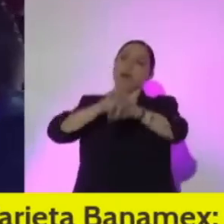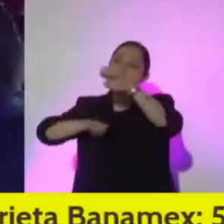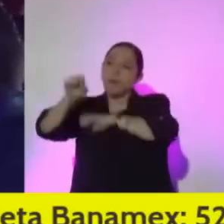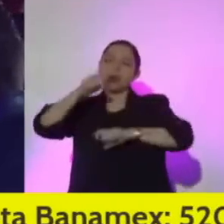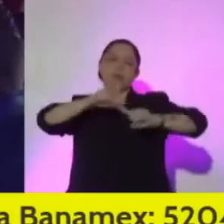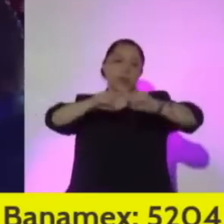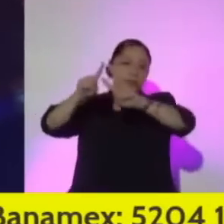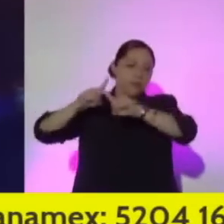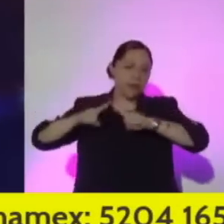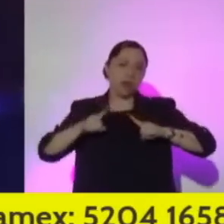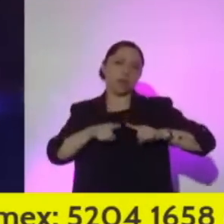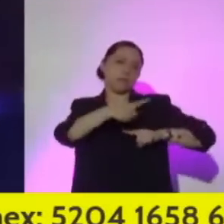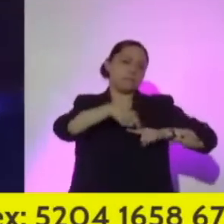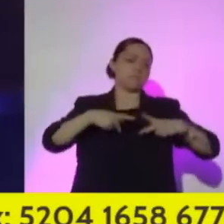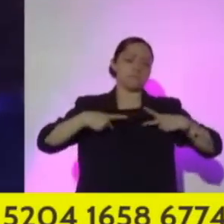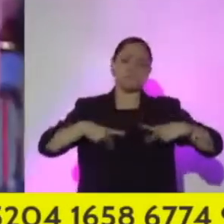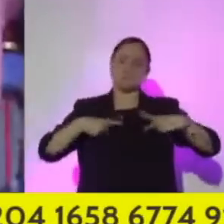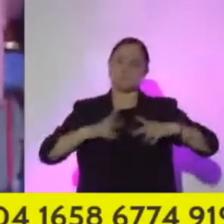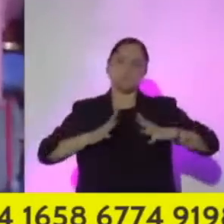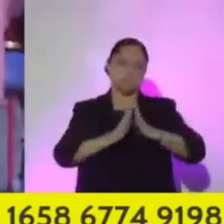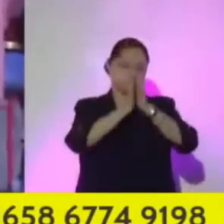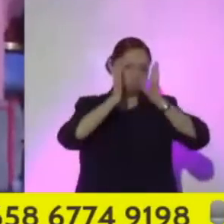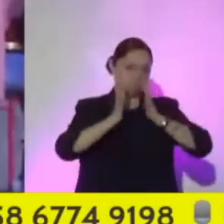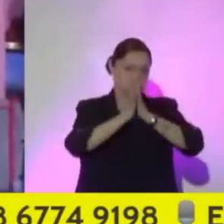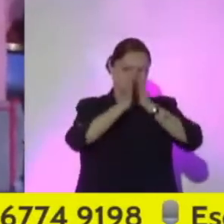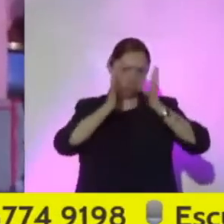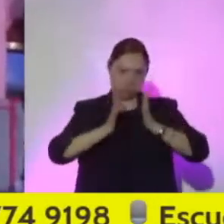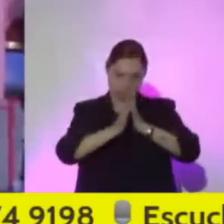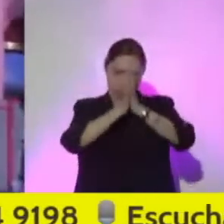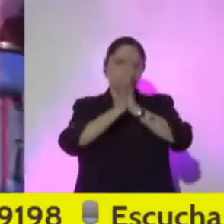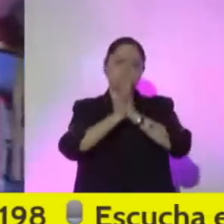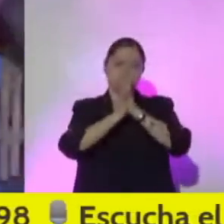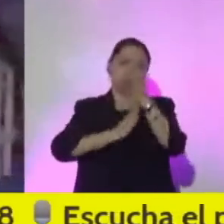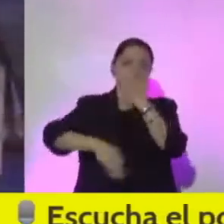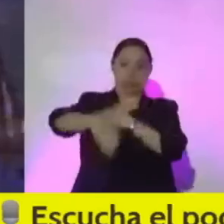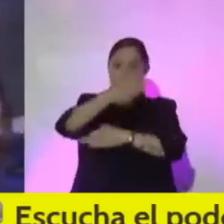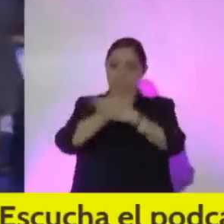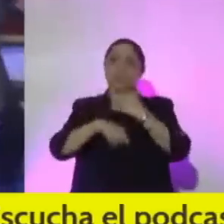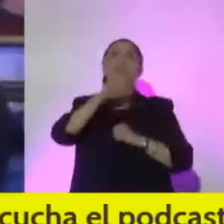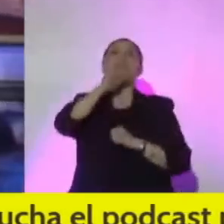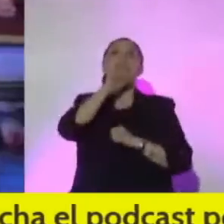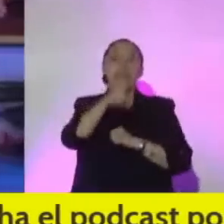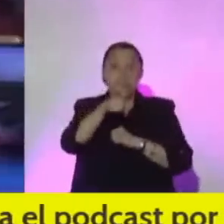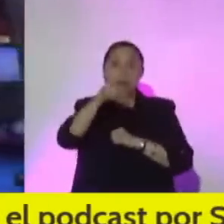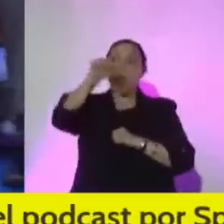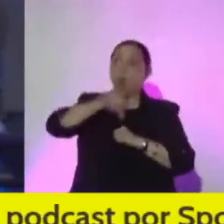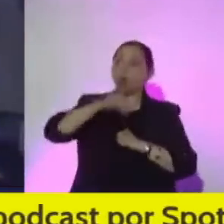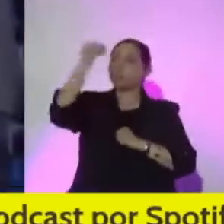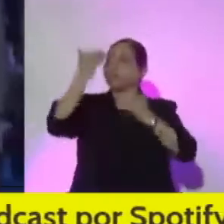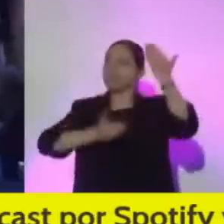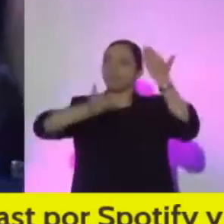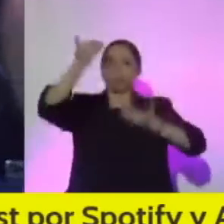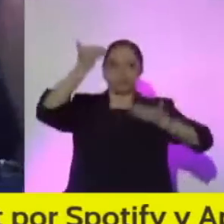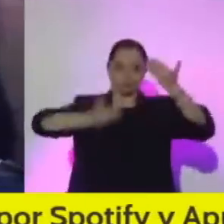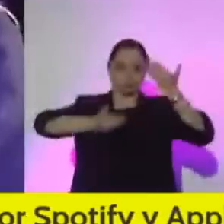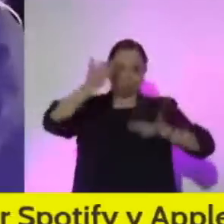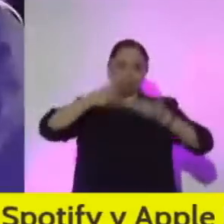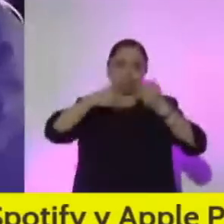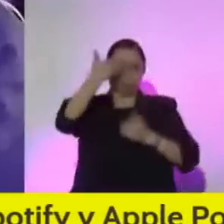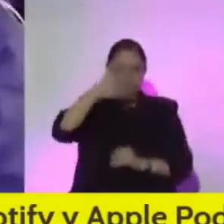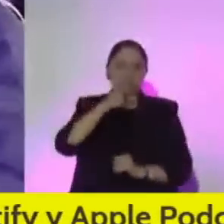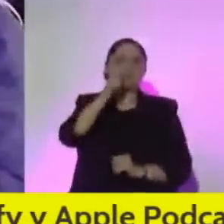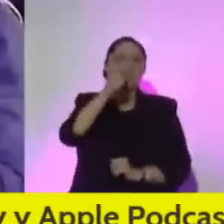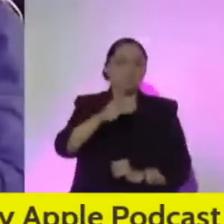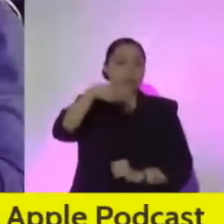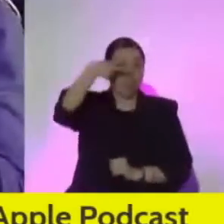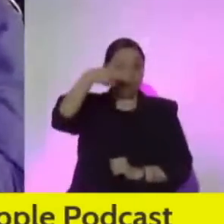civil a todos ustedes y sobre todo todos los que estamos aquí que sabemos e imaginamos que un mucho mejor